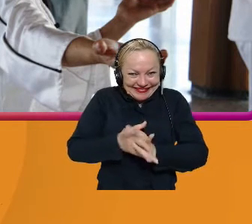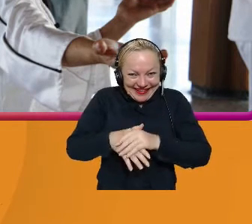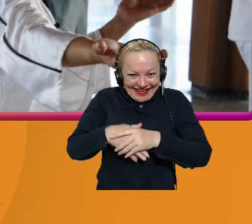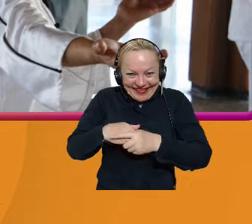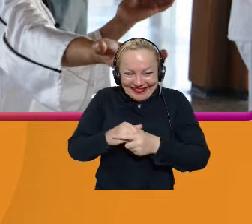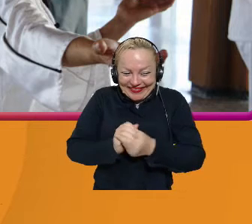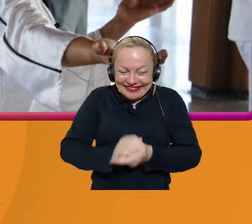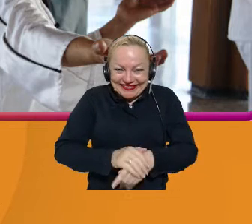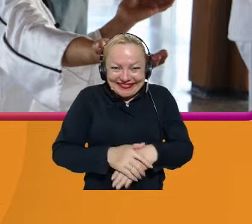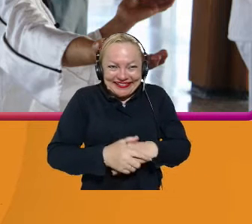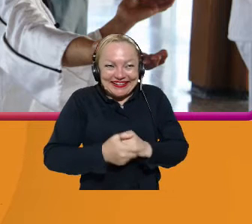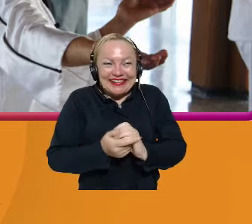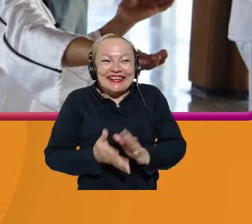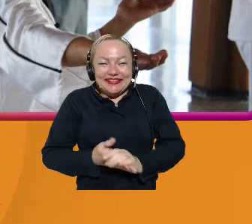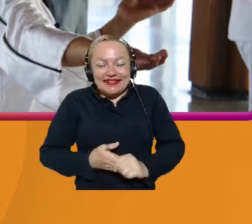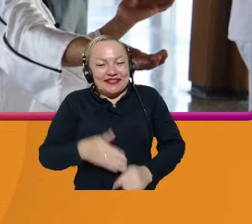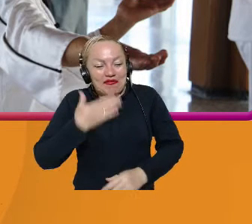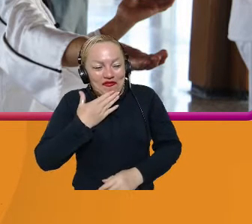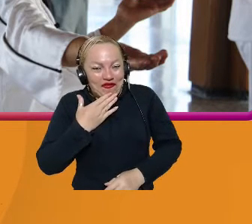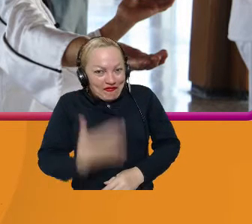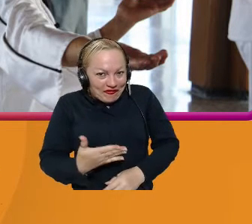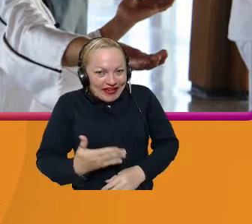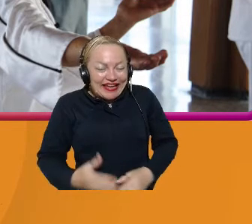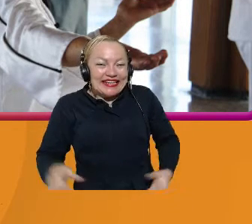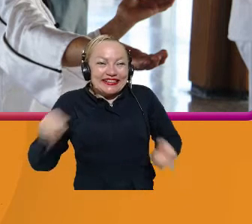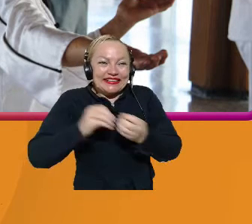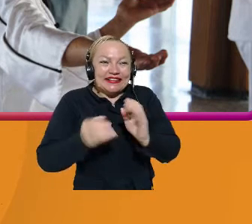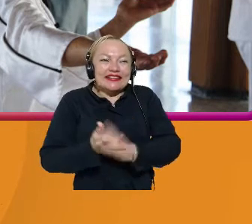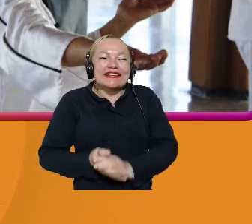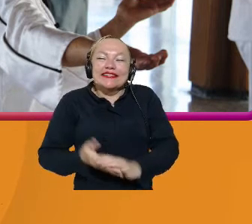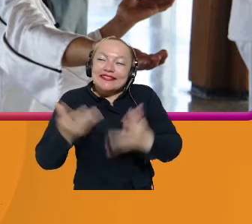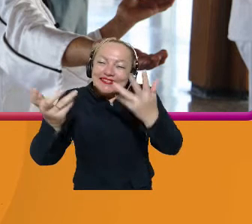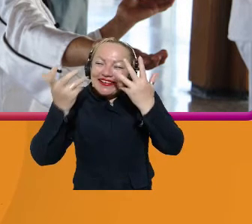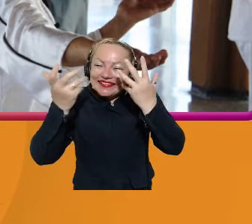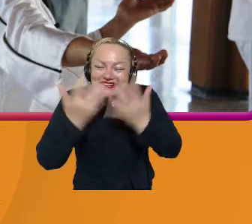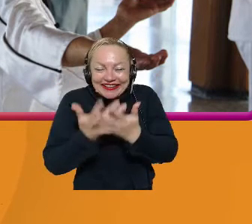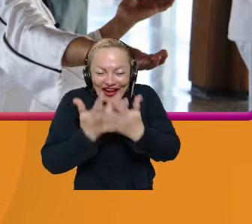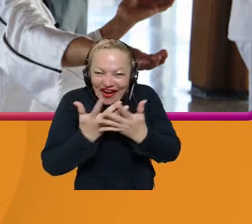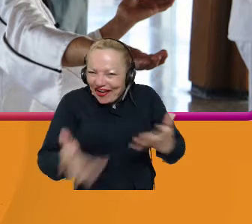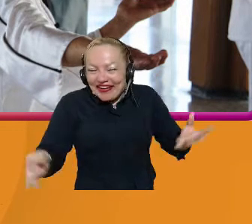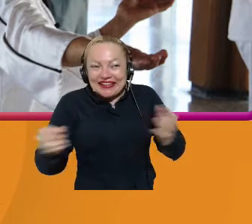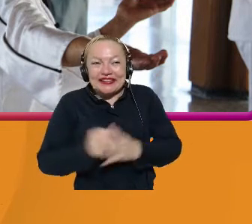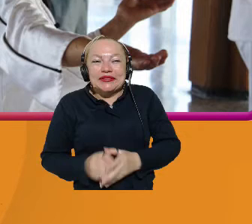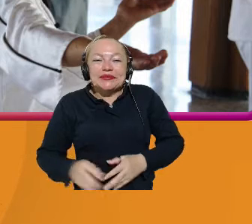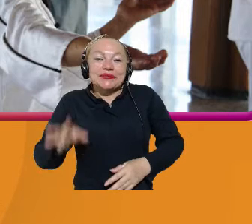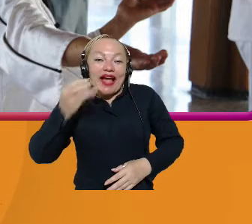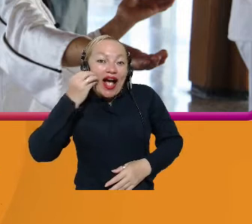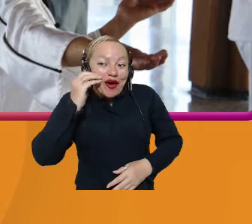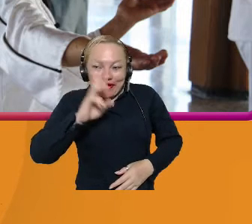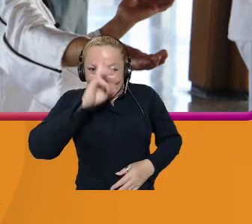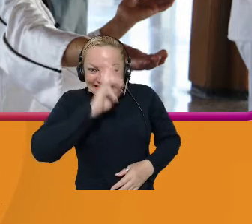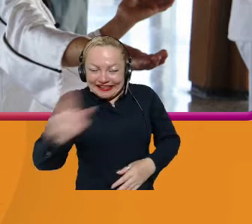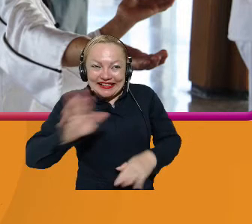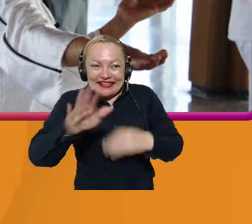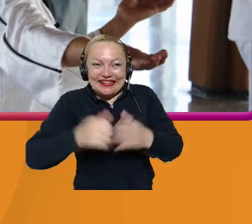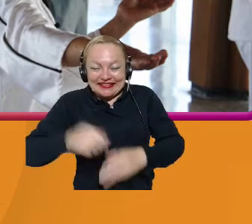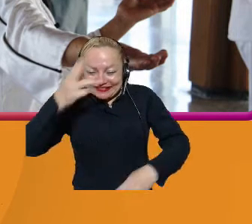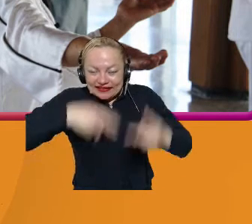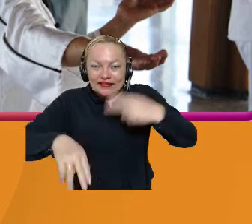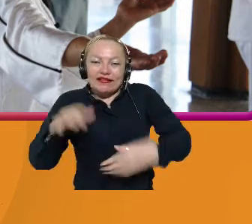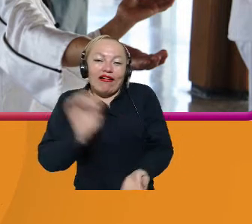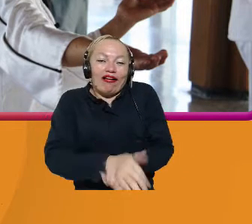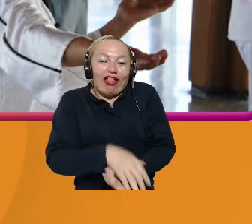pequeña malicia de la buena, le enseñan a uno cositas. Y abuelo que se respete con los nietos es